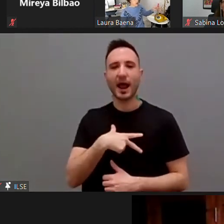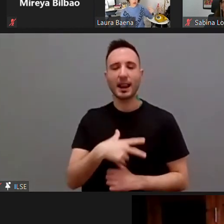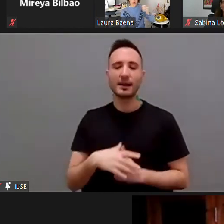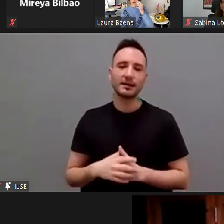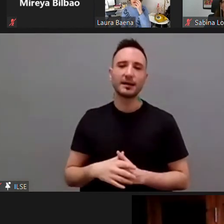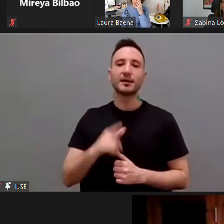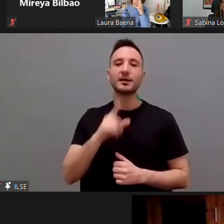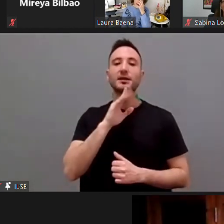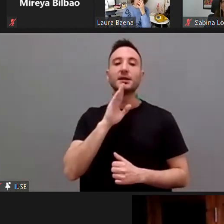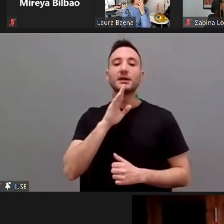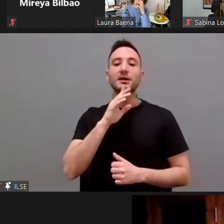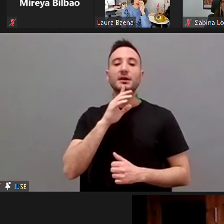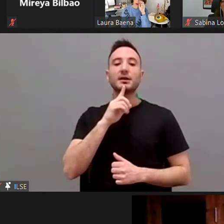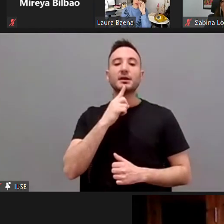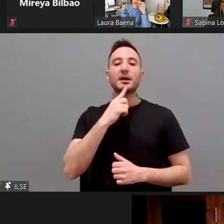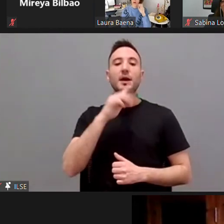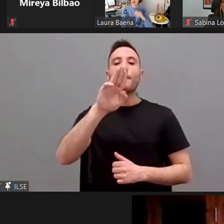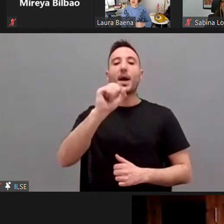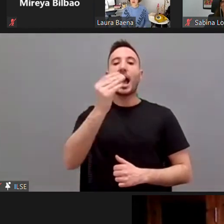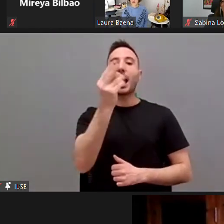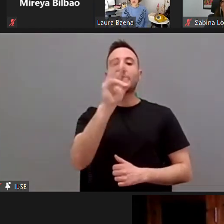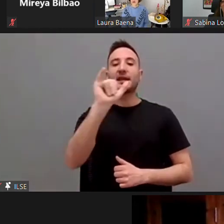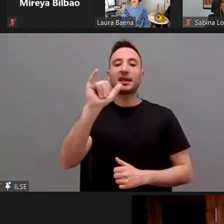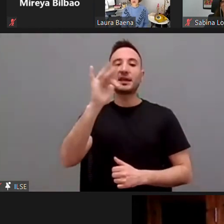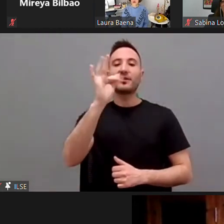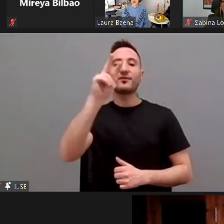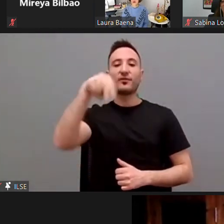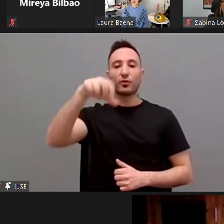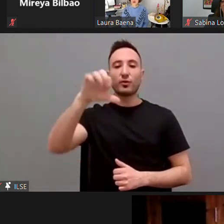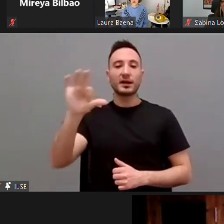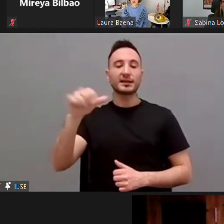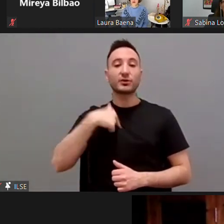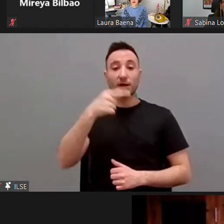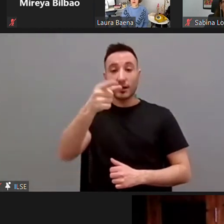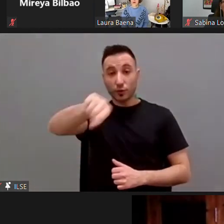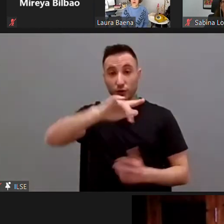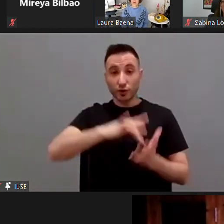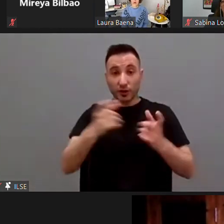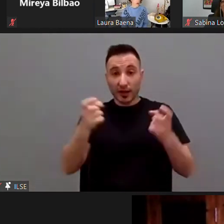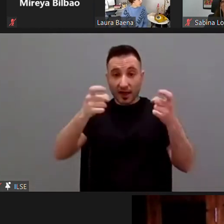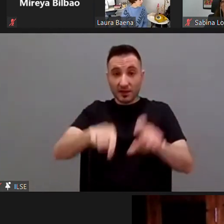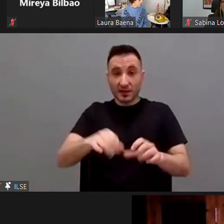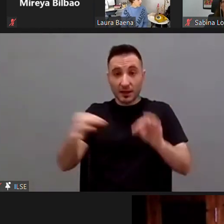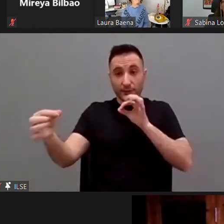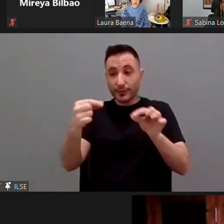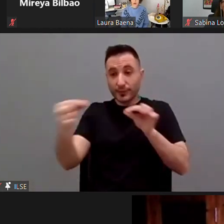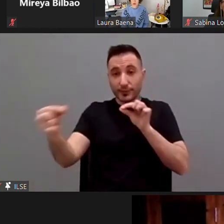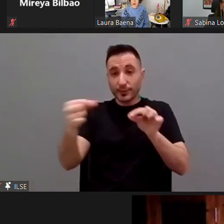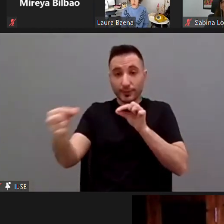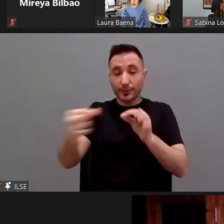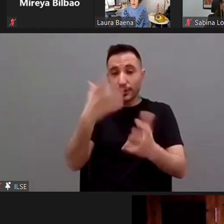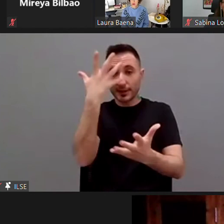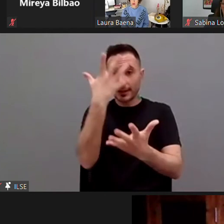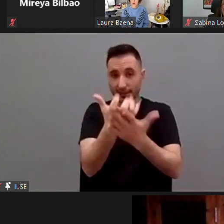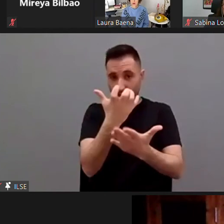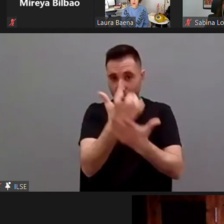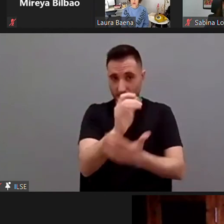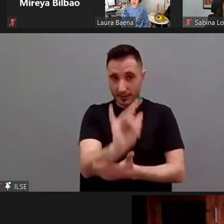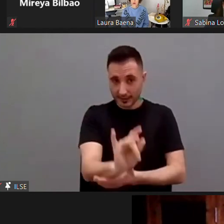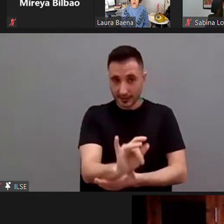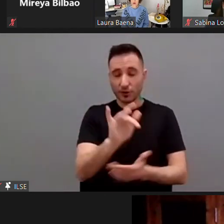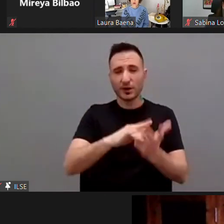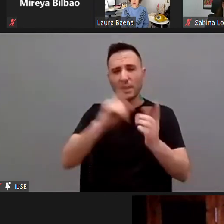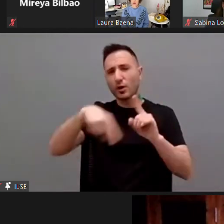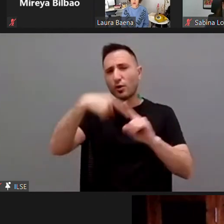Funes, hola, veo que estáis grabando la sesión y me gustaría saber si después la misma va a estar disponible para su consulta. Muchas gracias